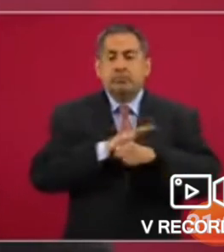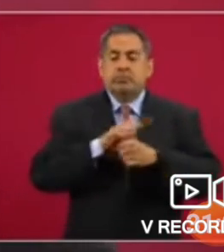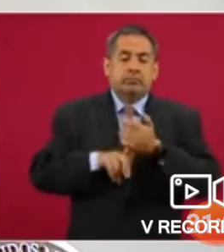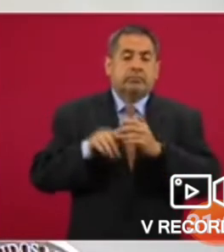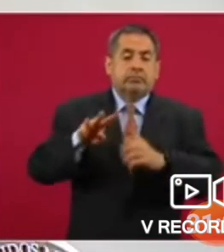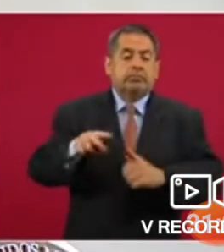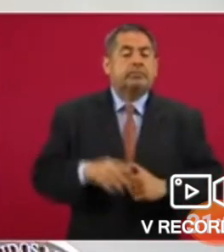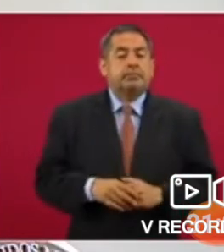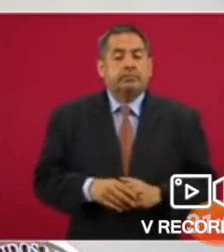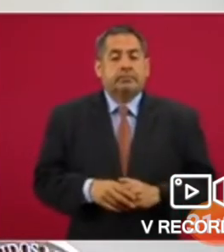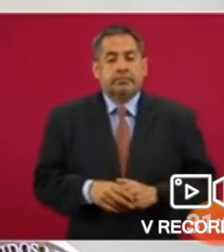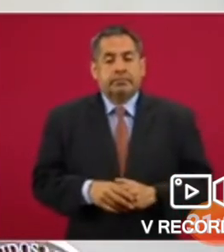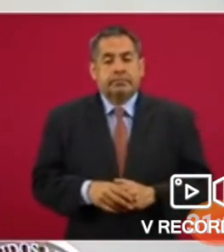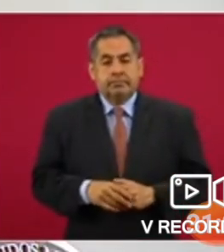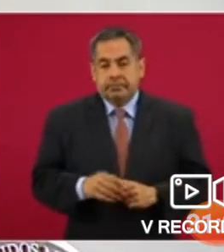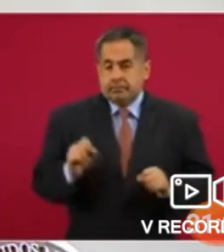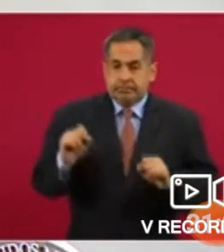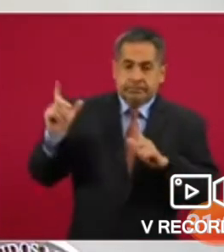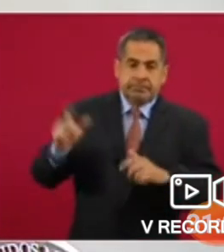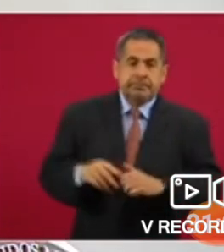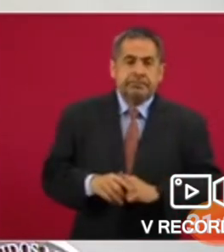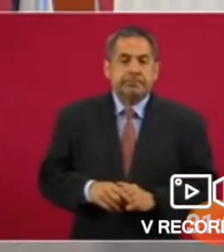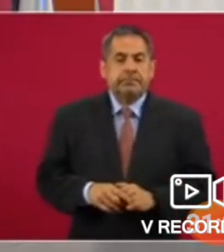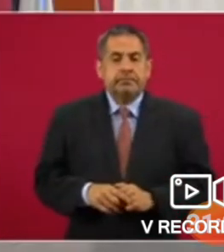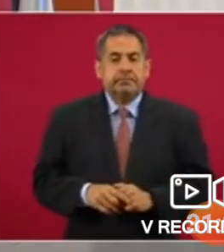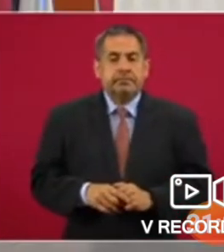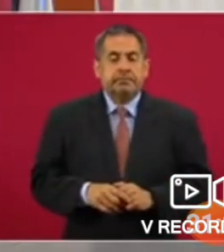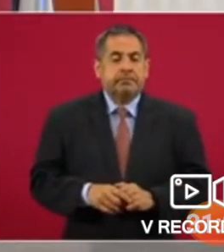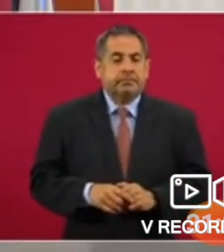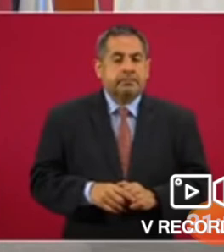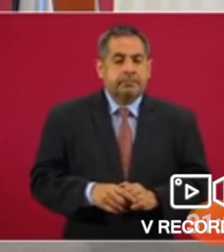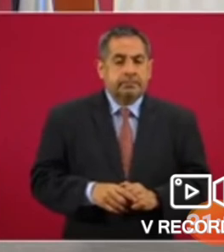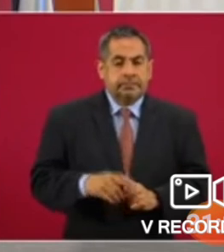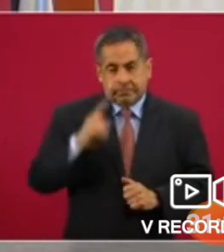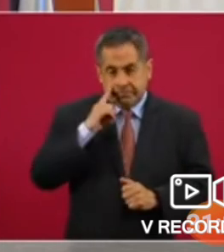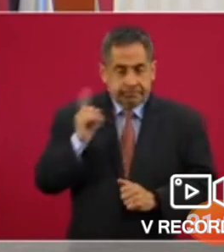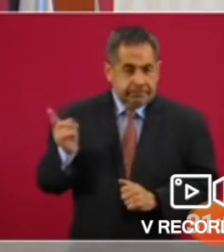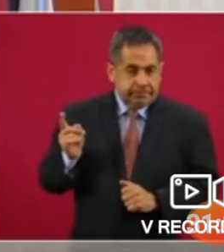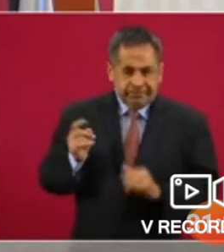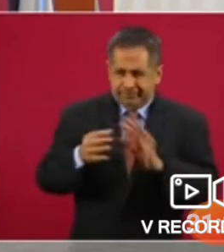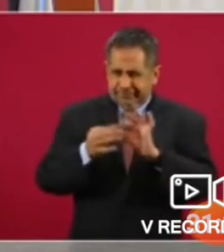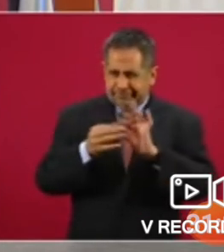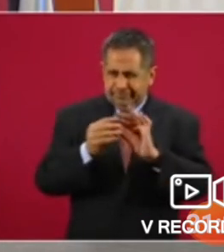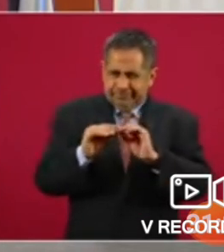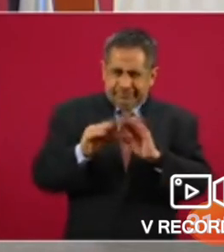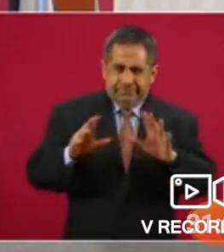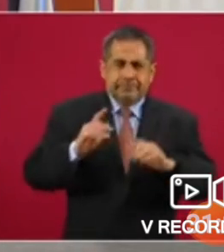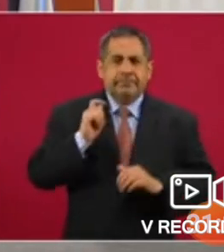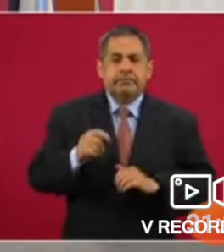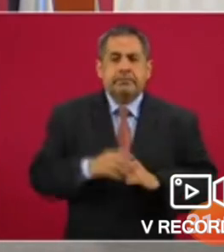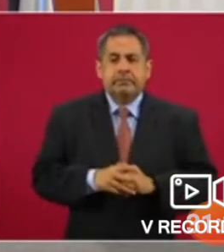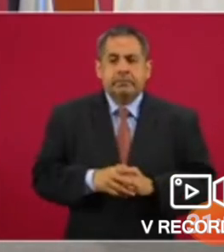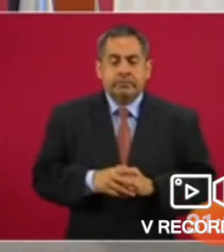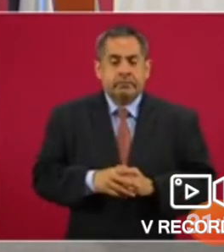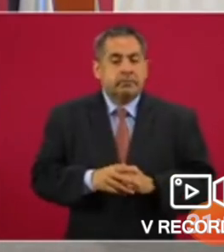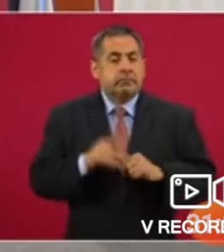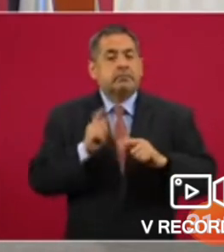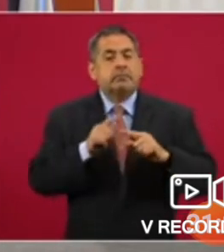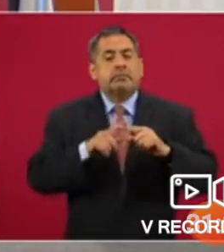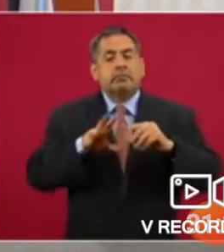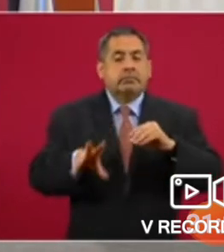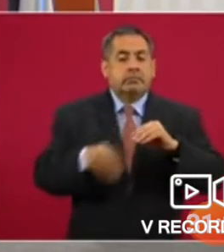COVID-19. Veamos la siguiente diapositiva, que nos muestra el detalle solamente de los que se agregan